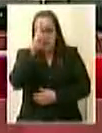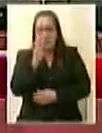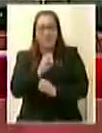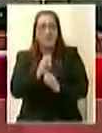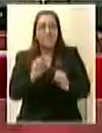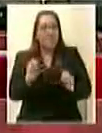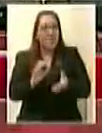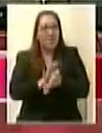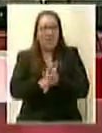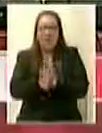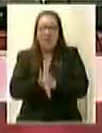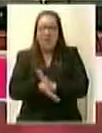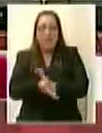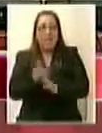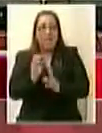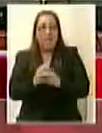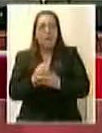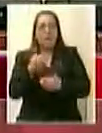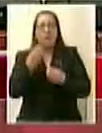Cero. Cero.